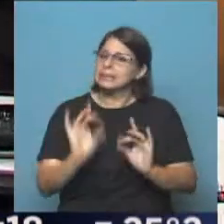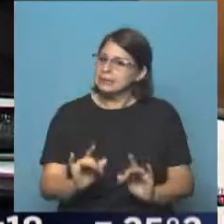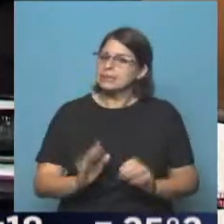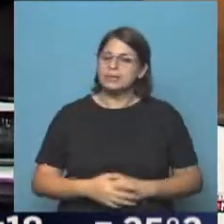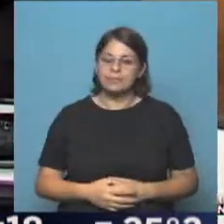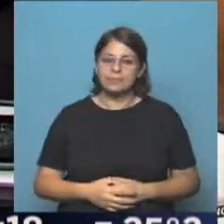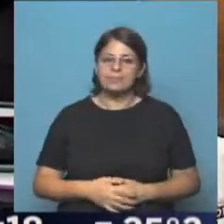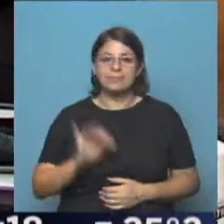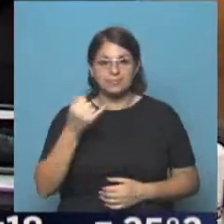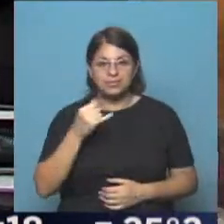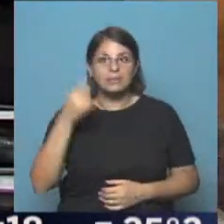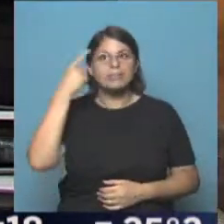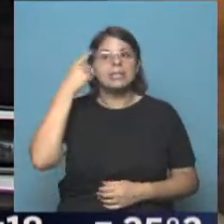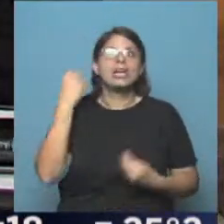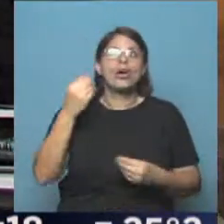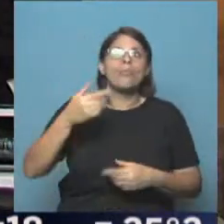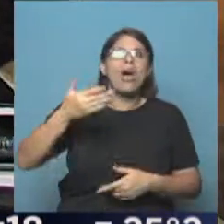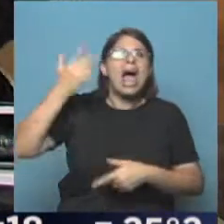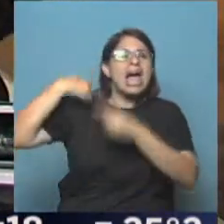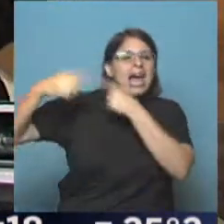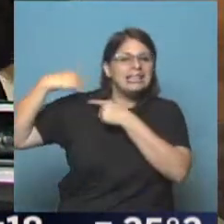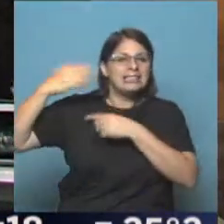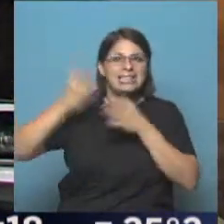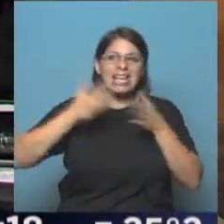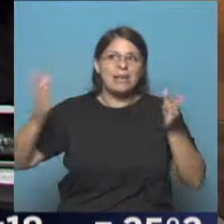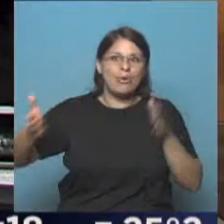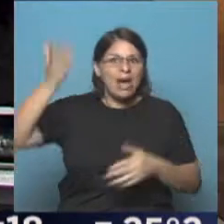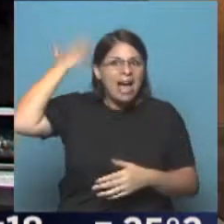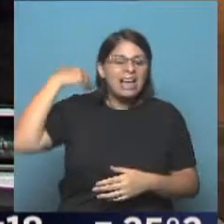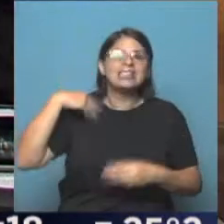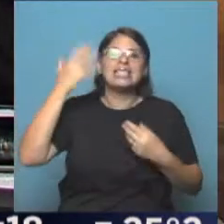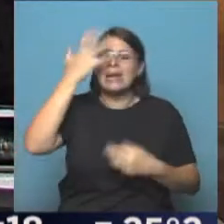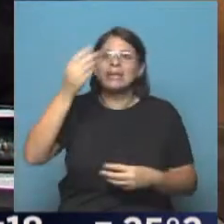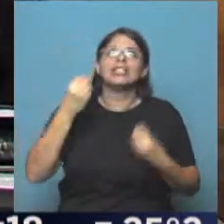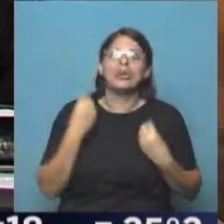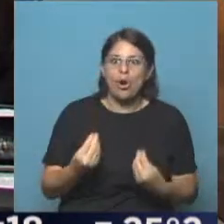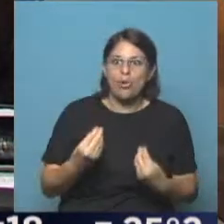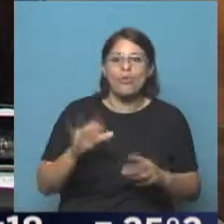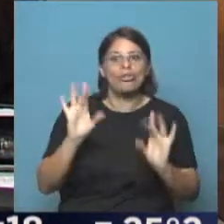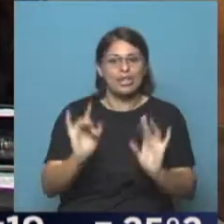Es que sí, imagínate la época, claro, imagínate la época de San Martín, uno entiende,